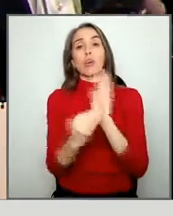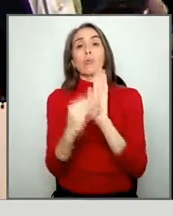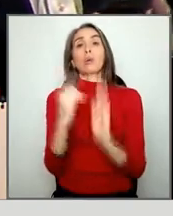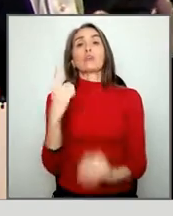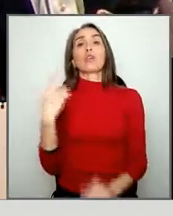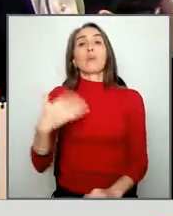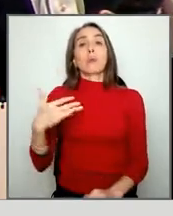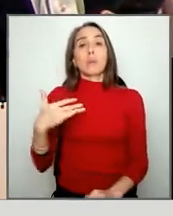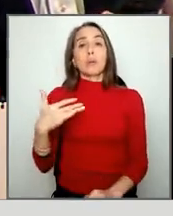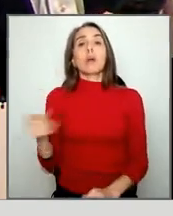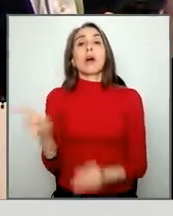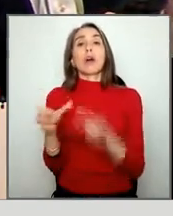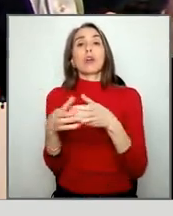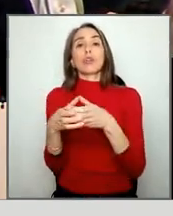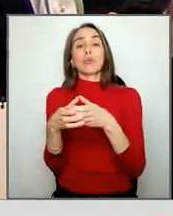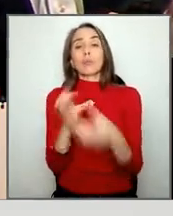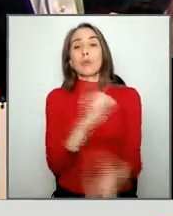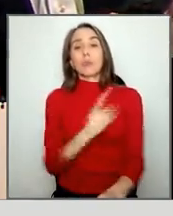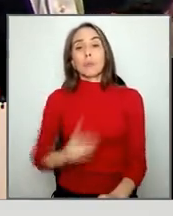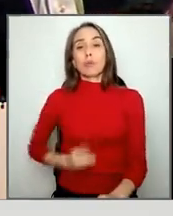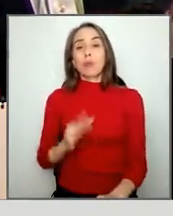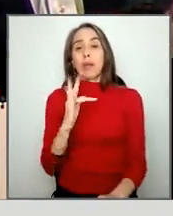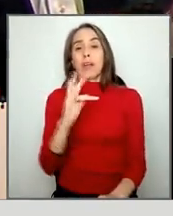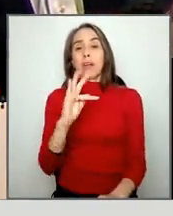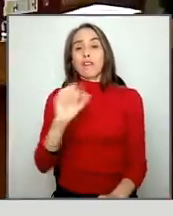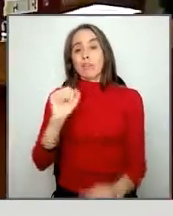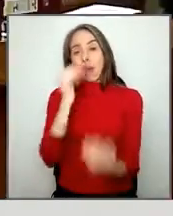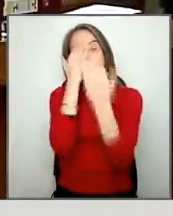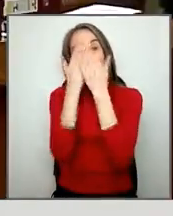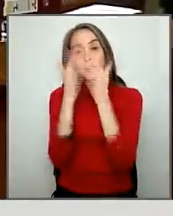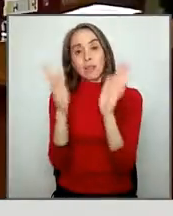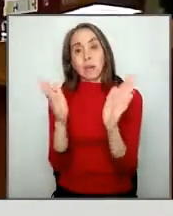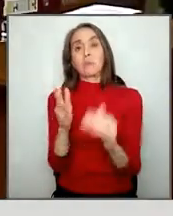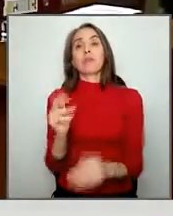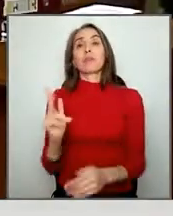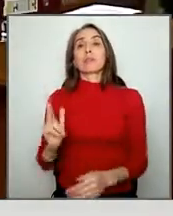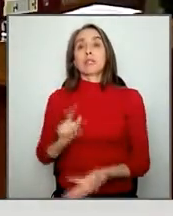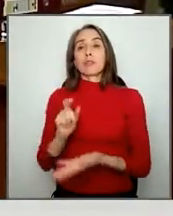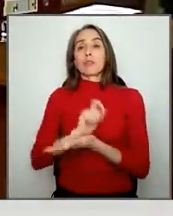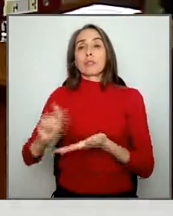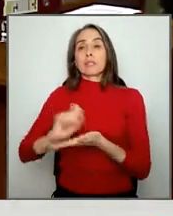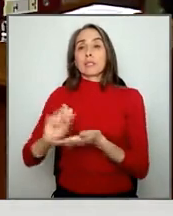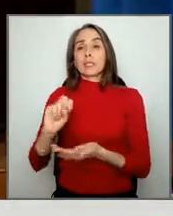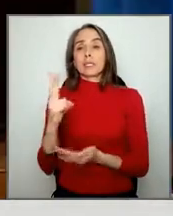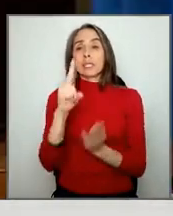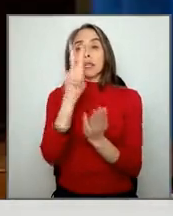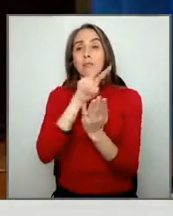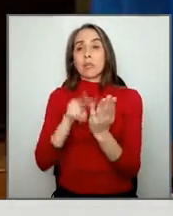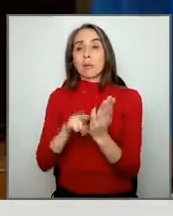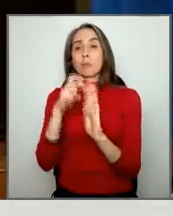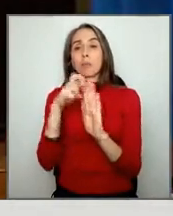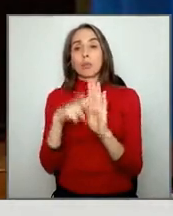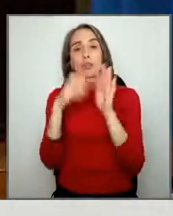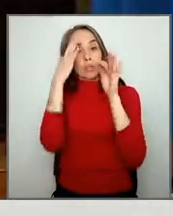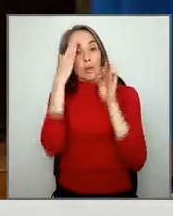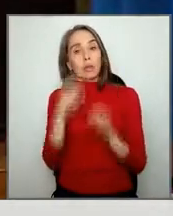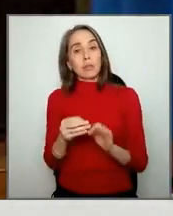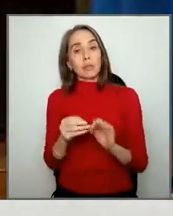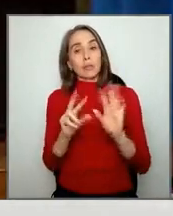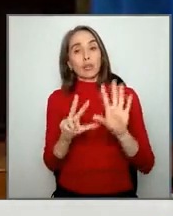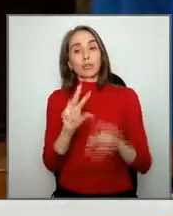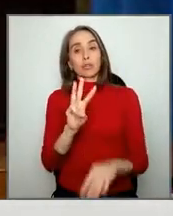discusión pero que el señor secretario dará Pro secretario de hará lectura su título proyecto resolución número 832